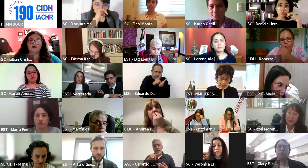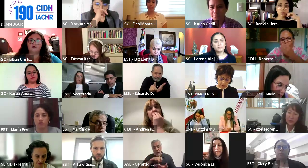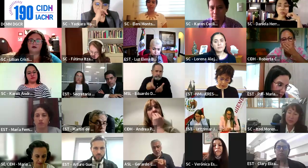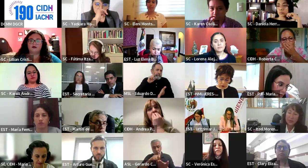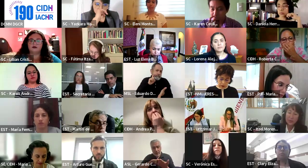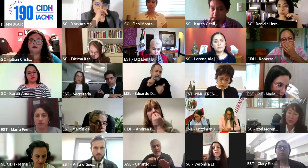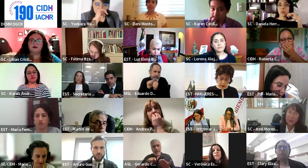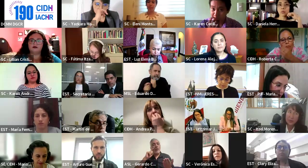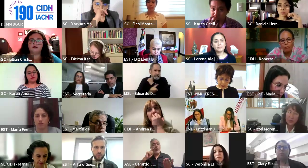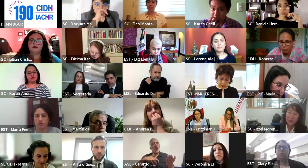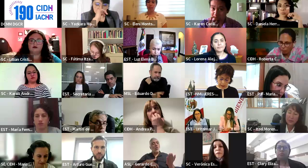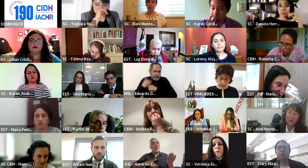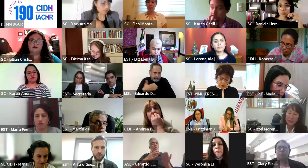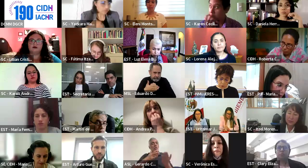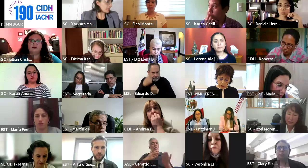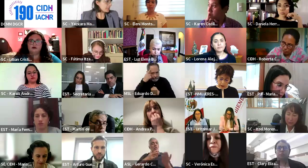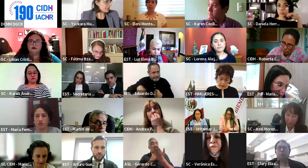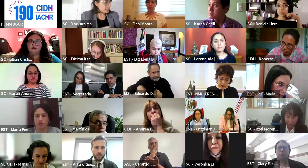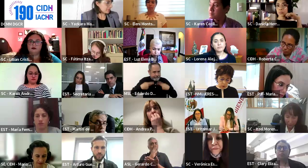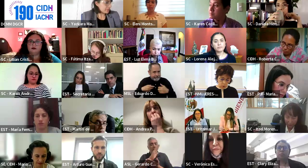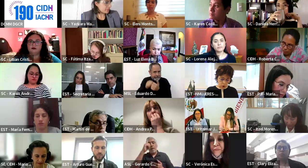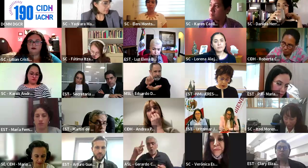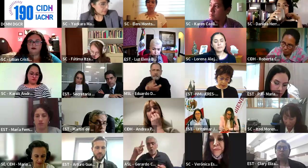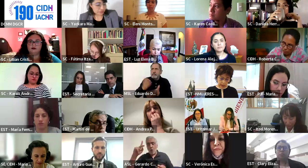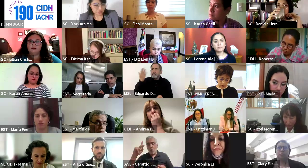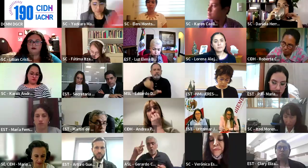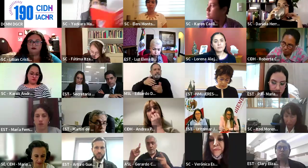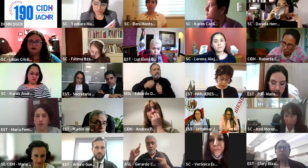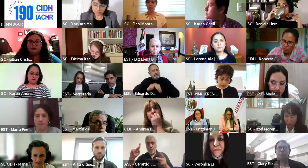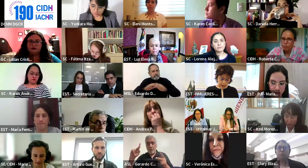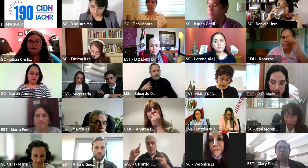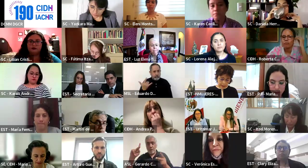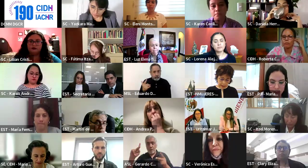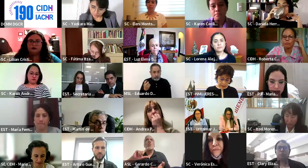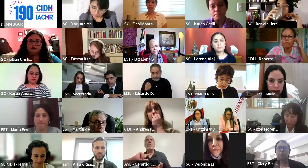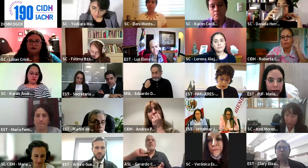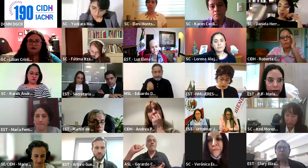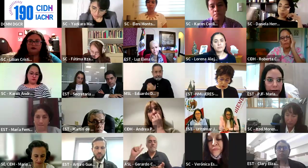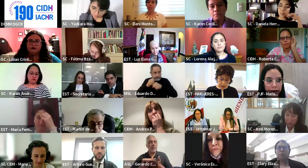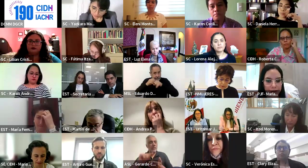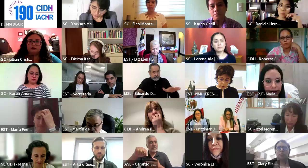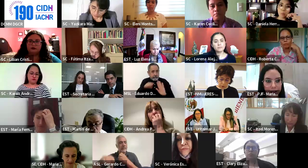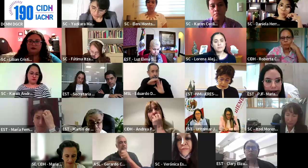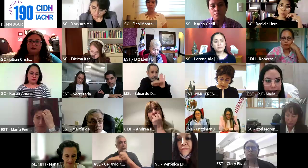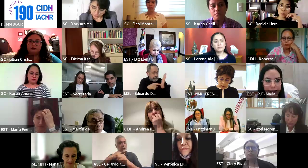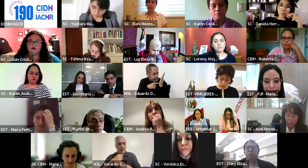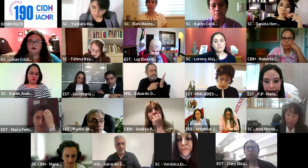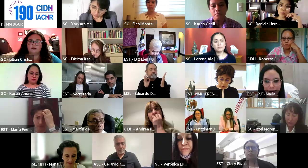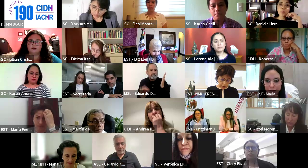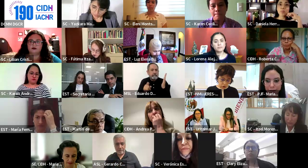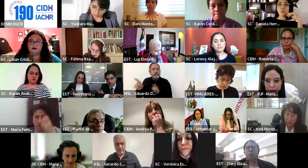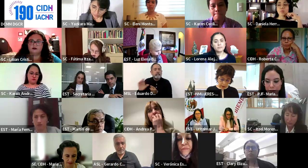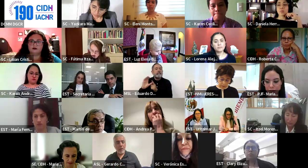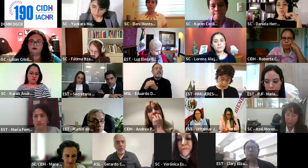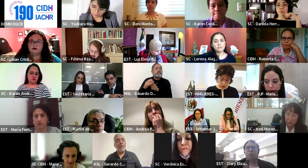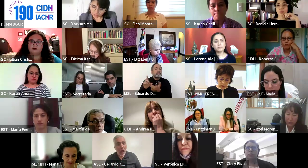reproductivos de las personas con discapacidad publicada en julio de este año. La cartilla ha sido reconocida por el Comité de los, sobre